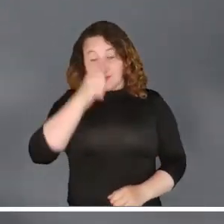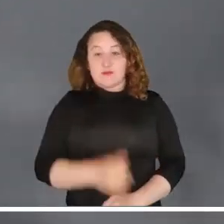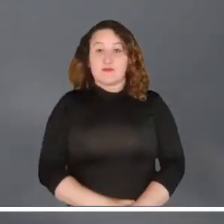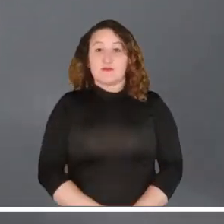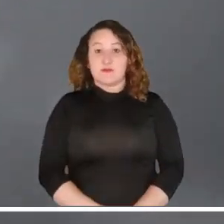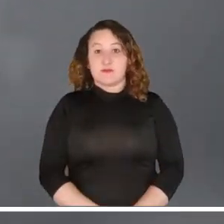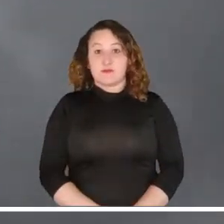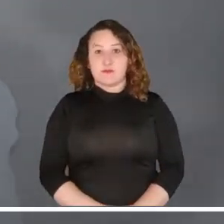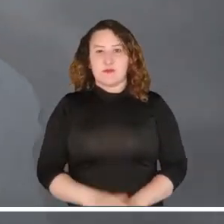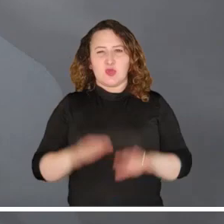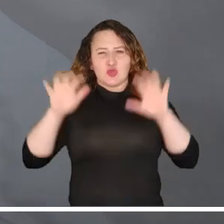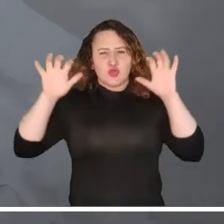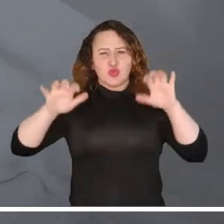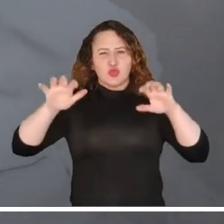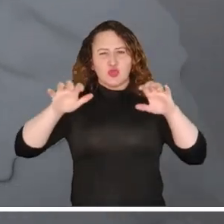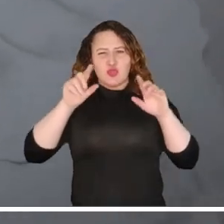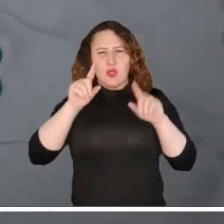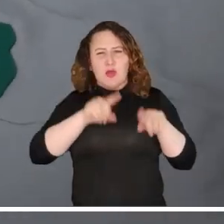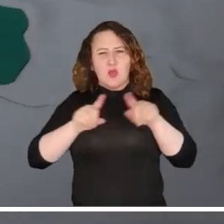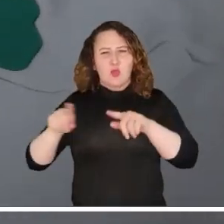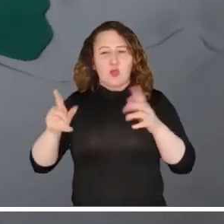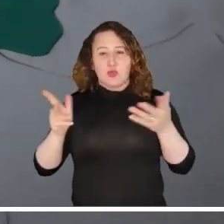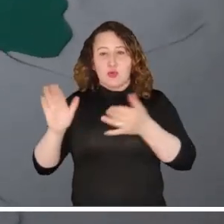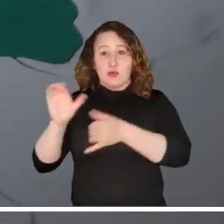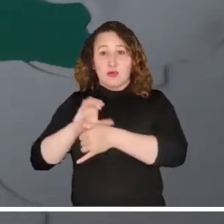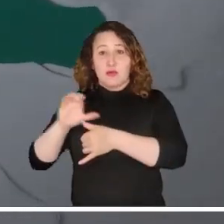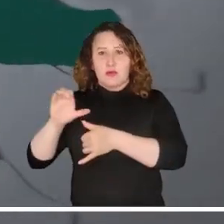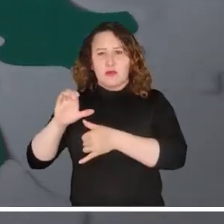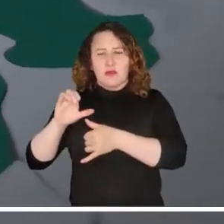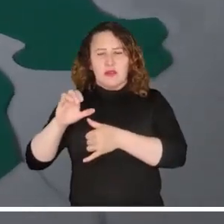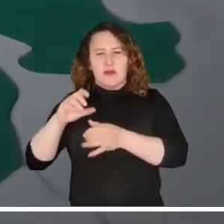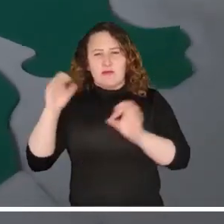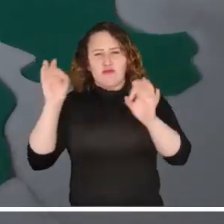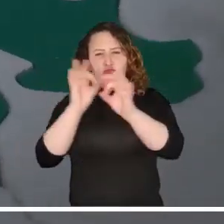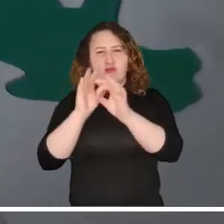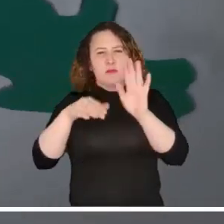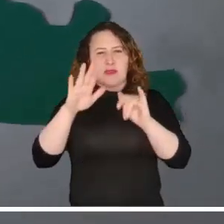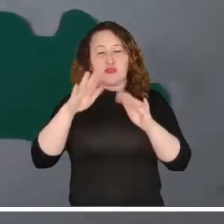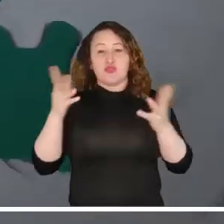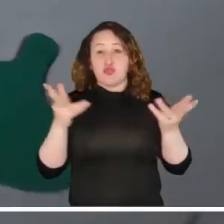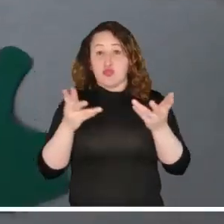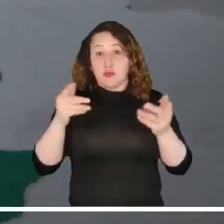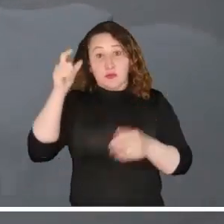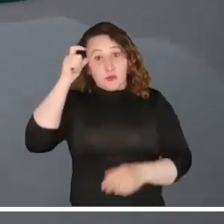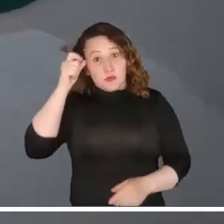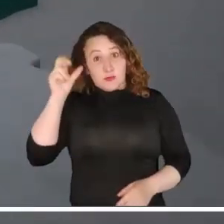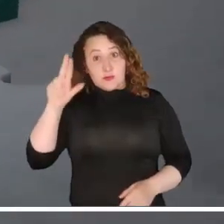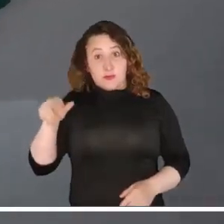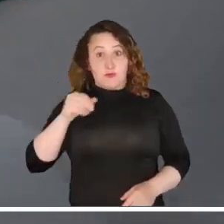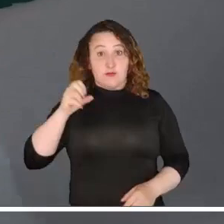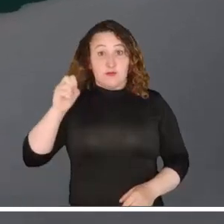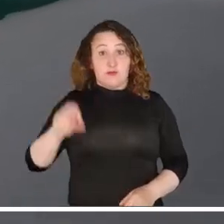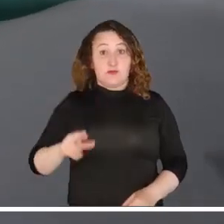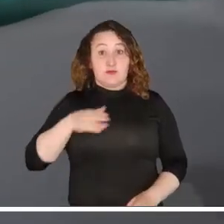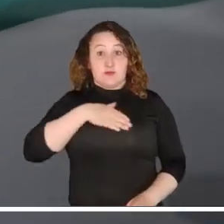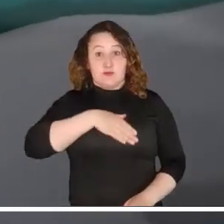lluvias previstas en el Caribe colombiano se focalizarían en Córdoba, Sucre y sur de Bolívar.